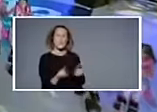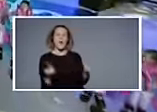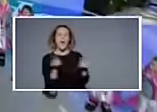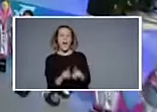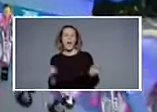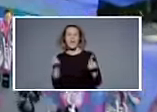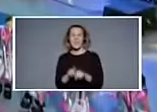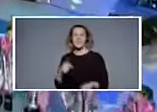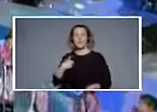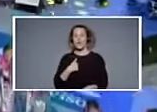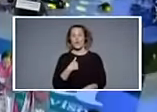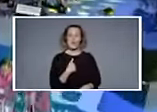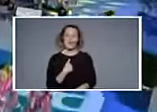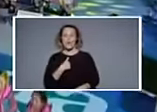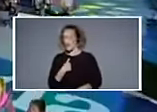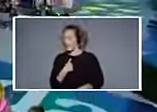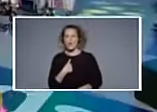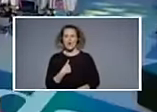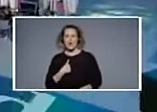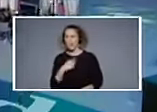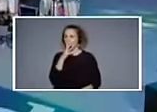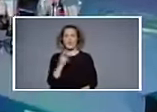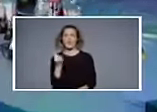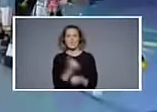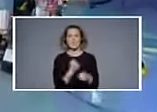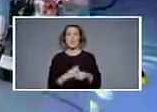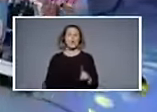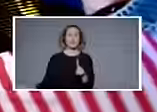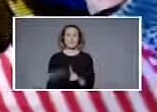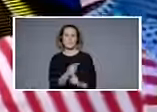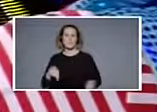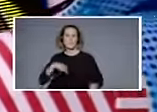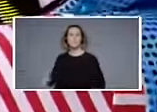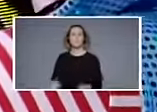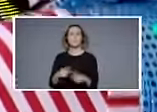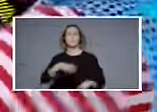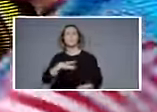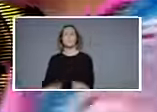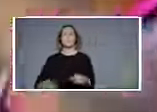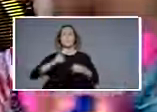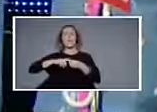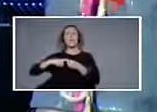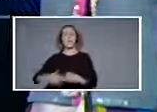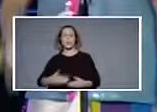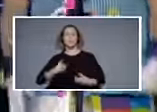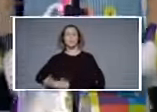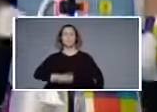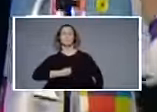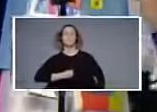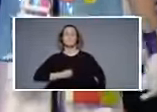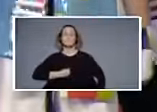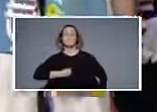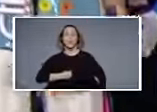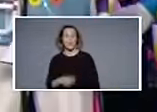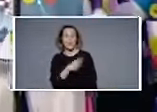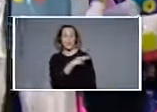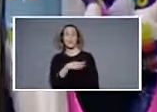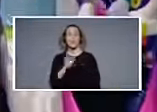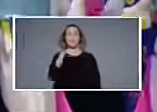Por currar, me lío con quien sea, me da igual, de portero, discoteca, de guardián, o en